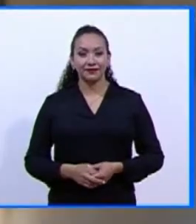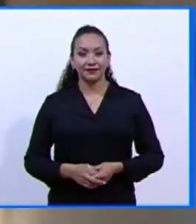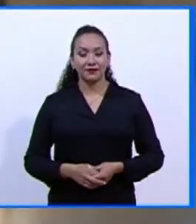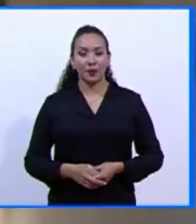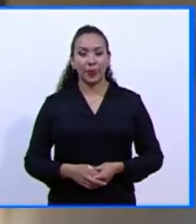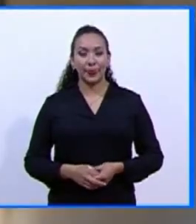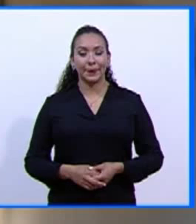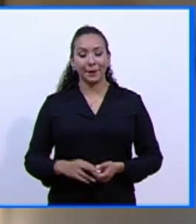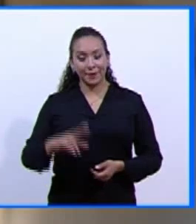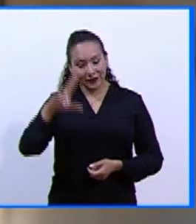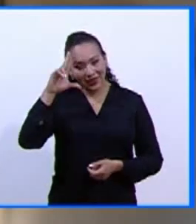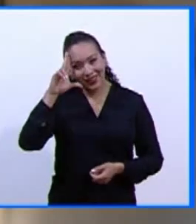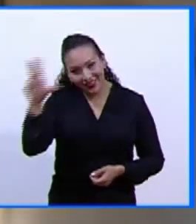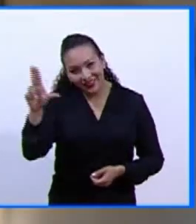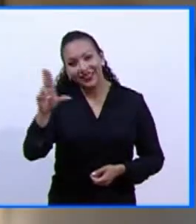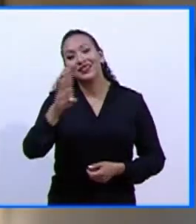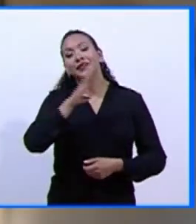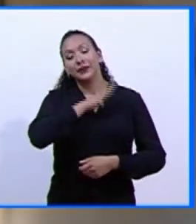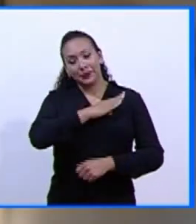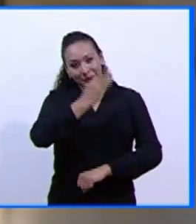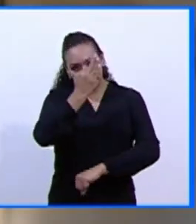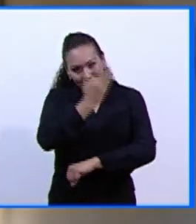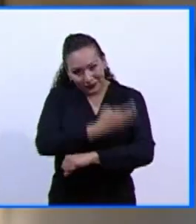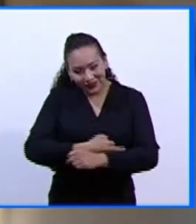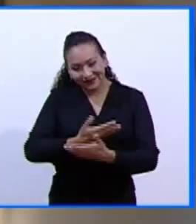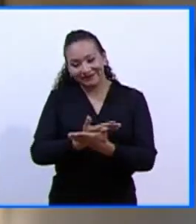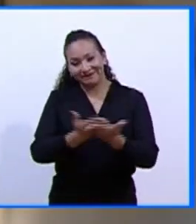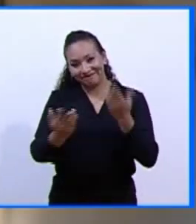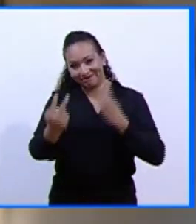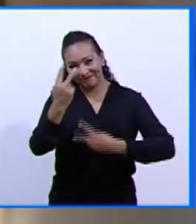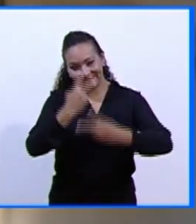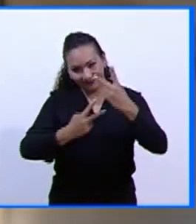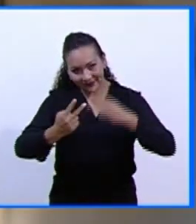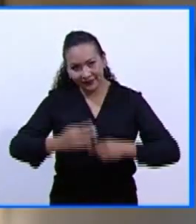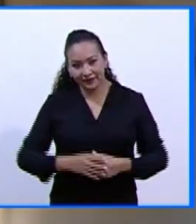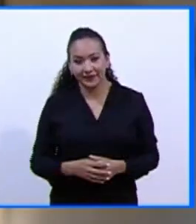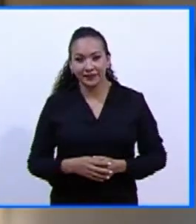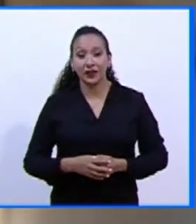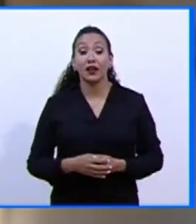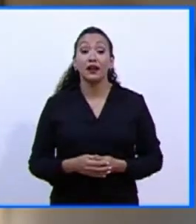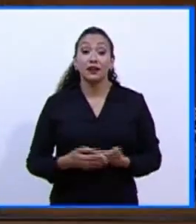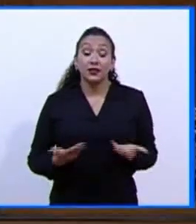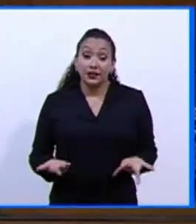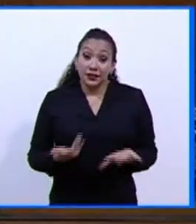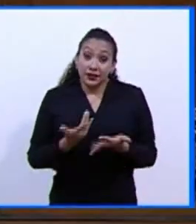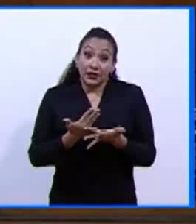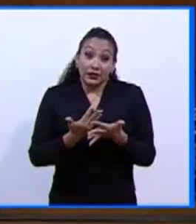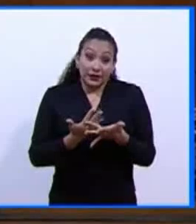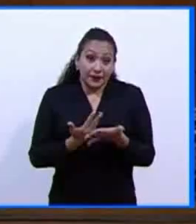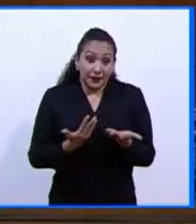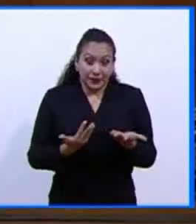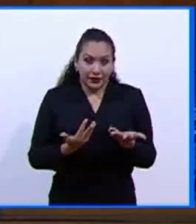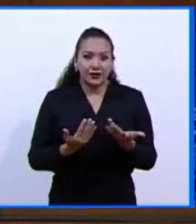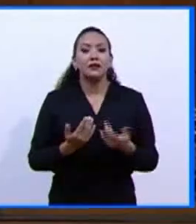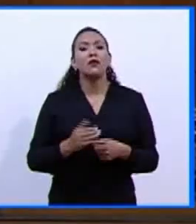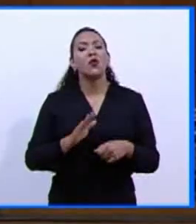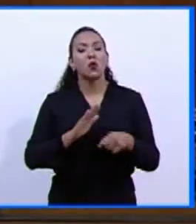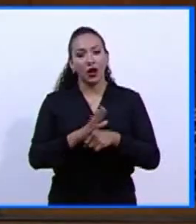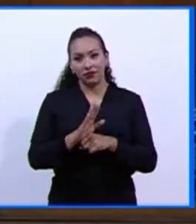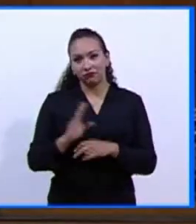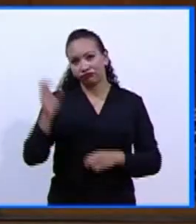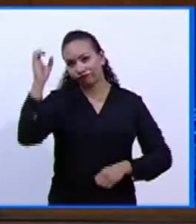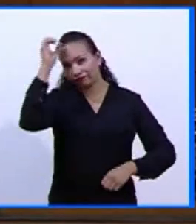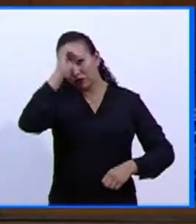¿Qué tal? Muy buenas tardes a todas las personas que siguen esta transmisión. Quedó en lista la contradicción de criterios